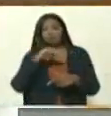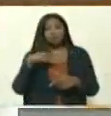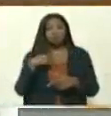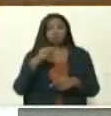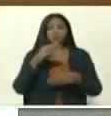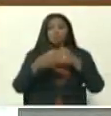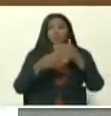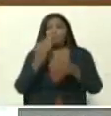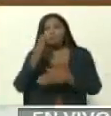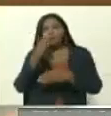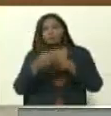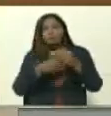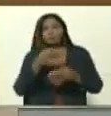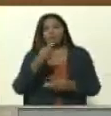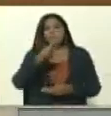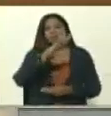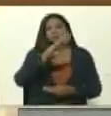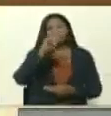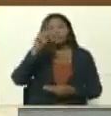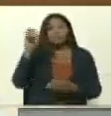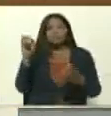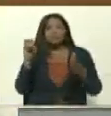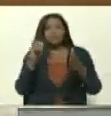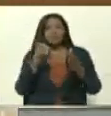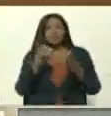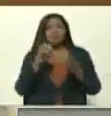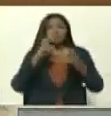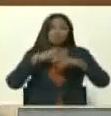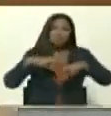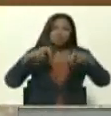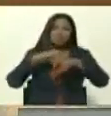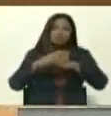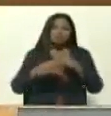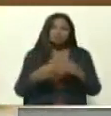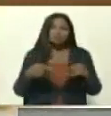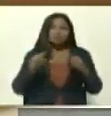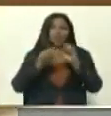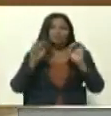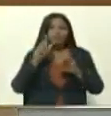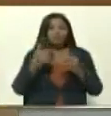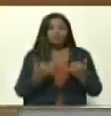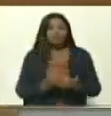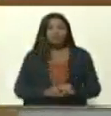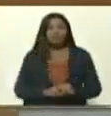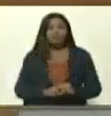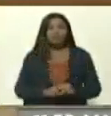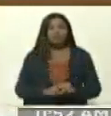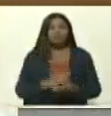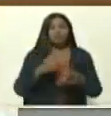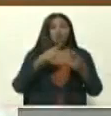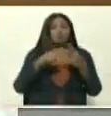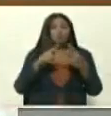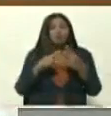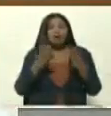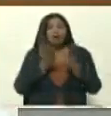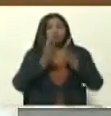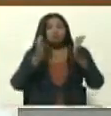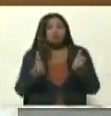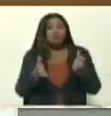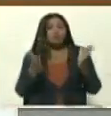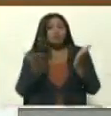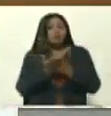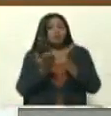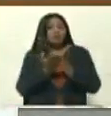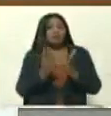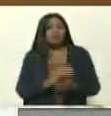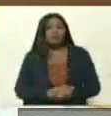un total de 427 investigaciones realizadas por las y los estudiantes de la escuela,